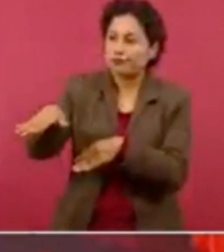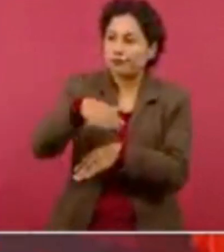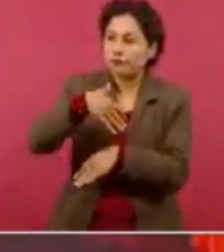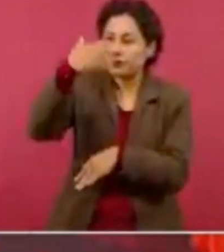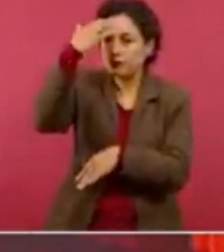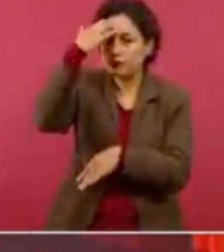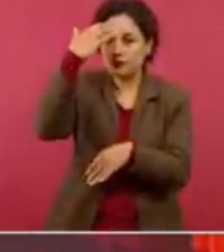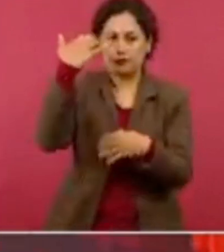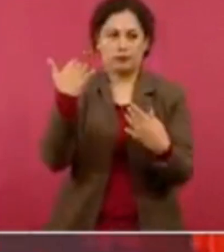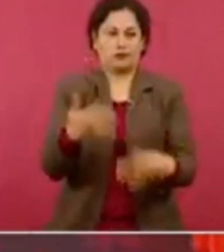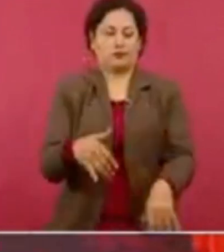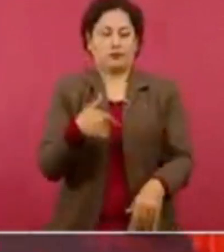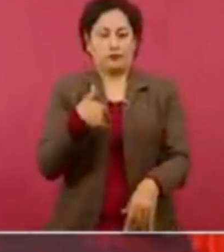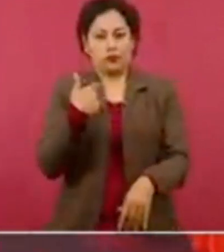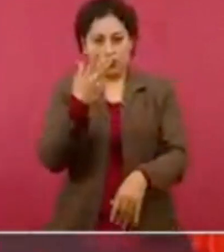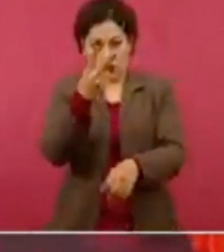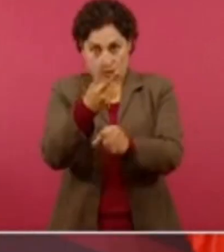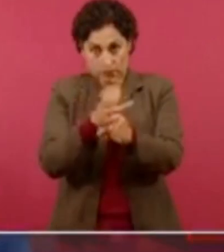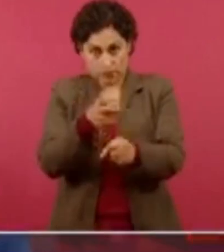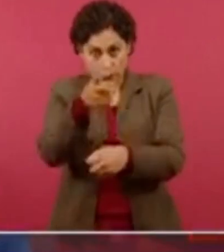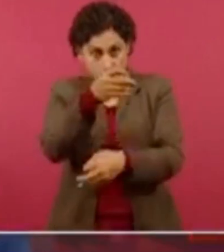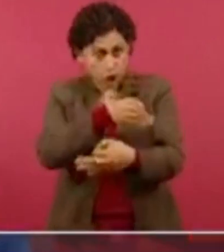mexicanos.